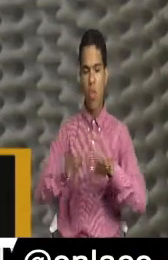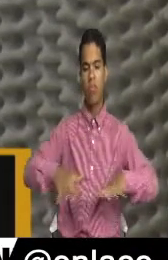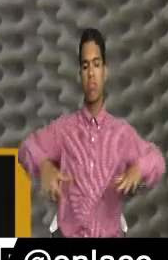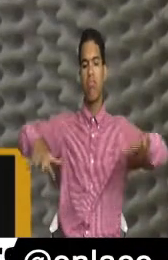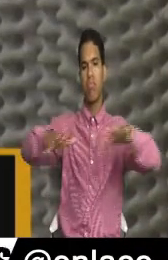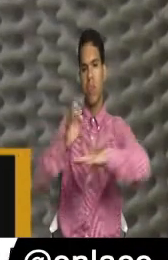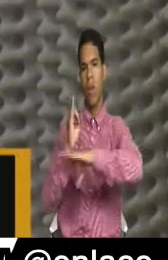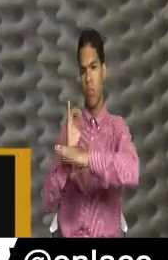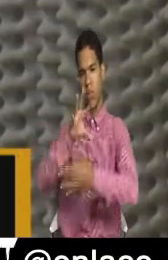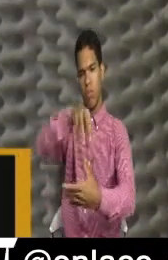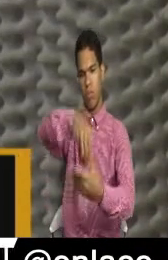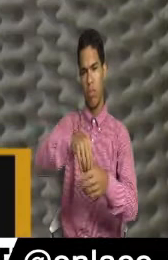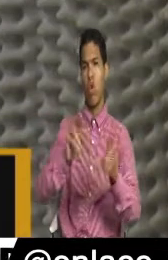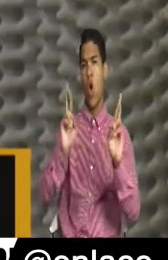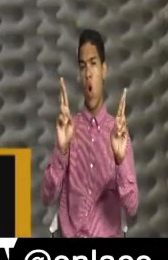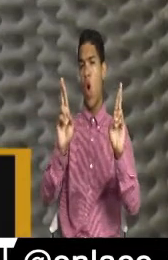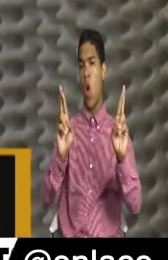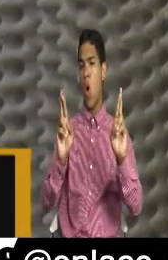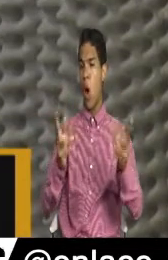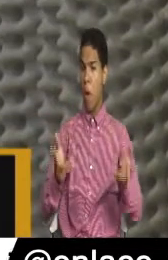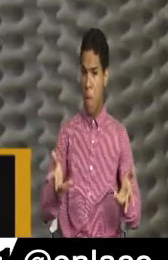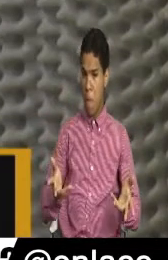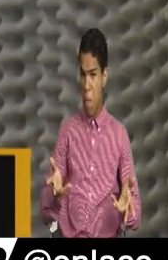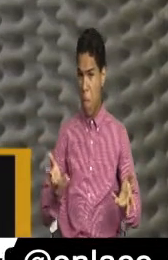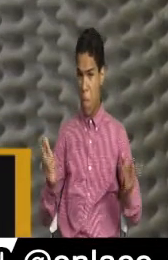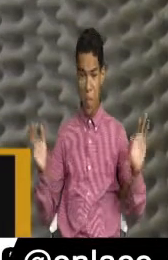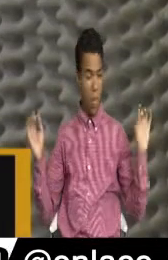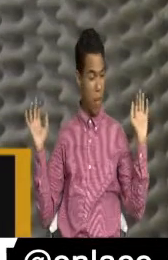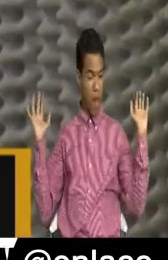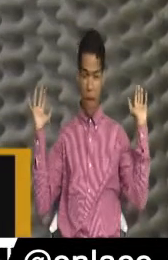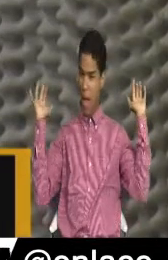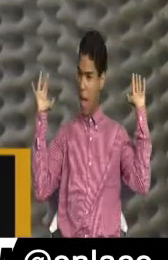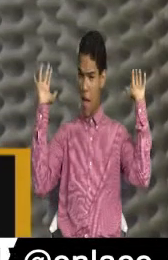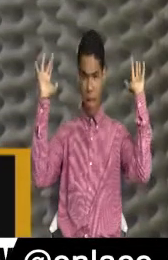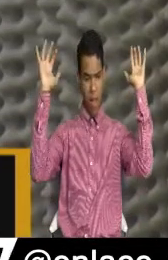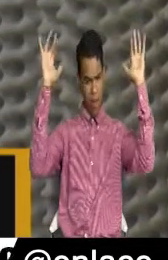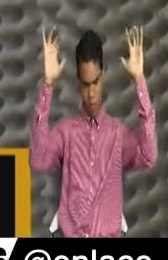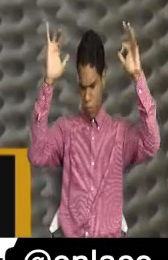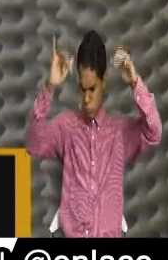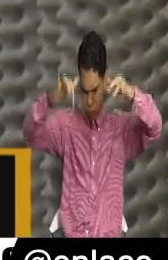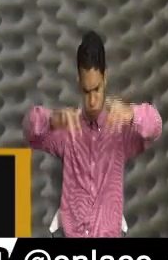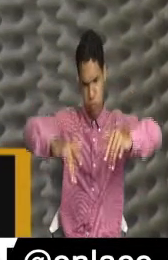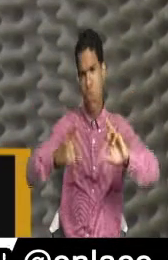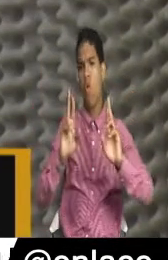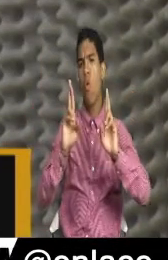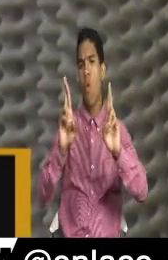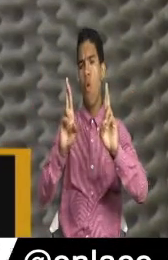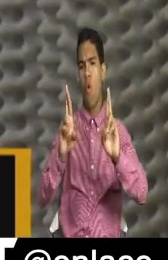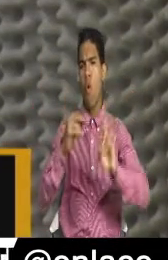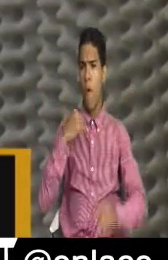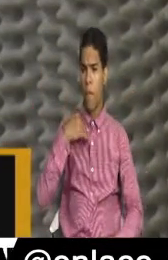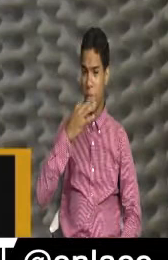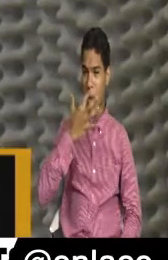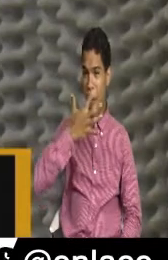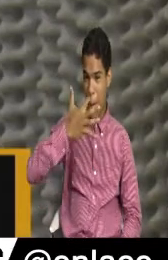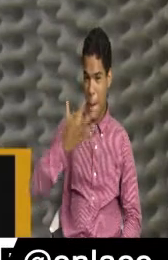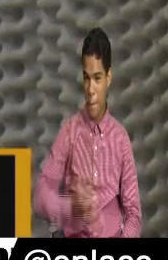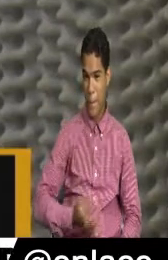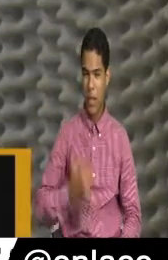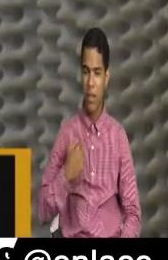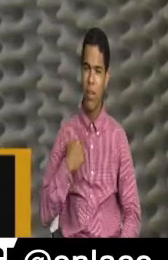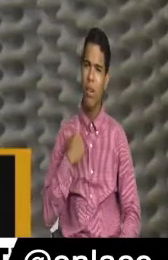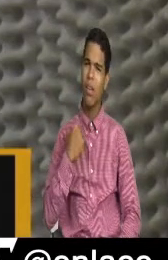Allí ojalá pues esperamos a muchos de nuestros feligreses, que en realidad la parroquia tiene una